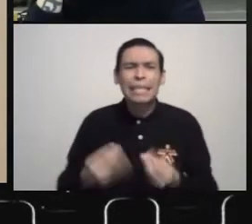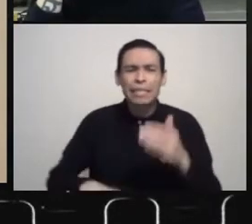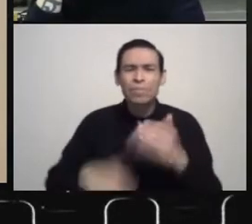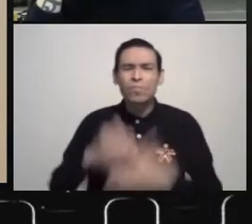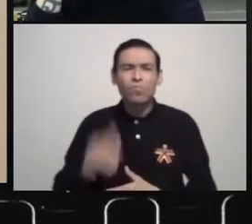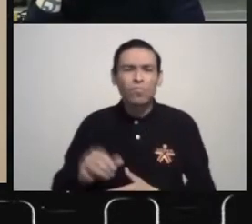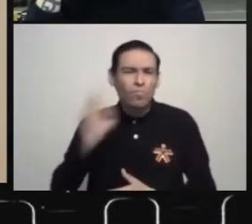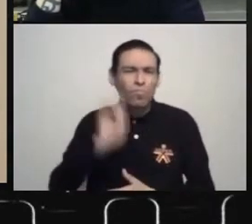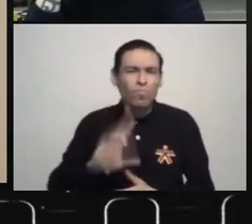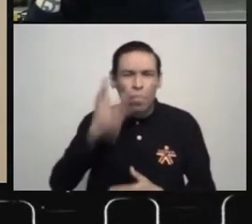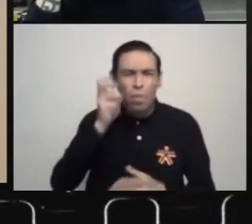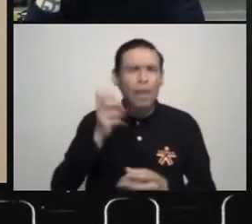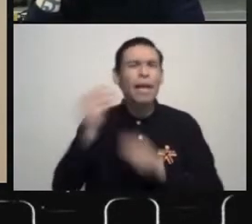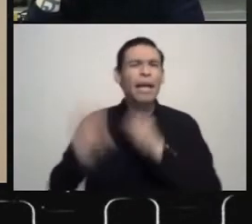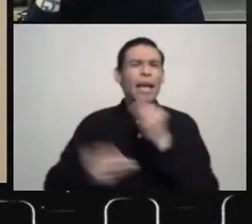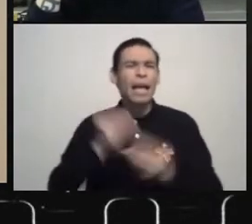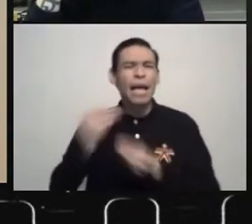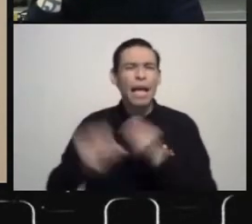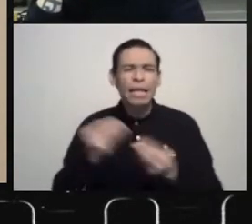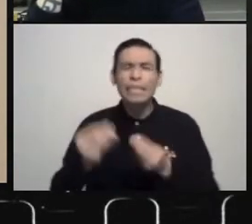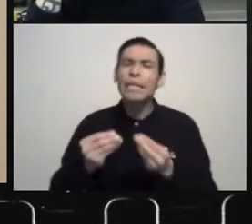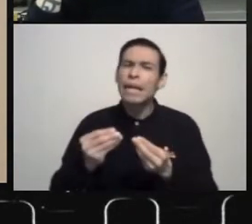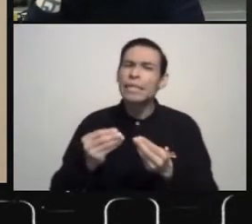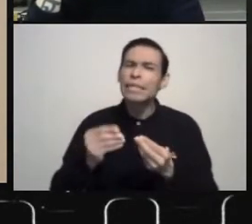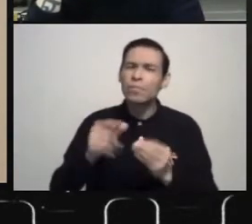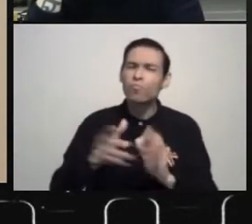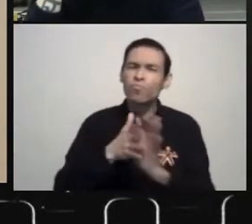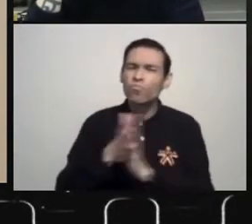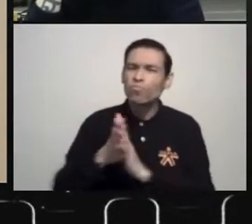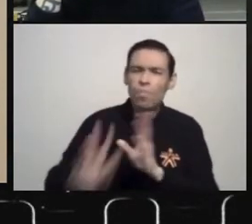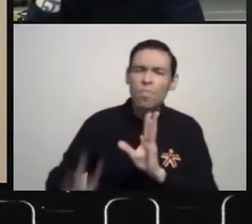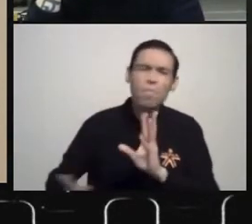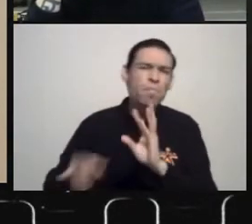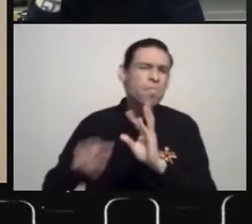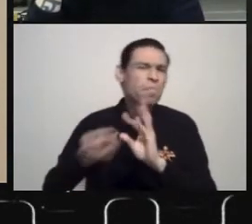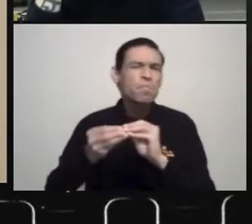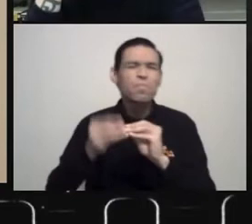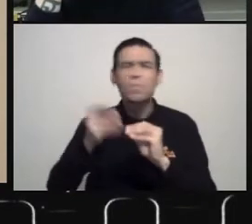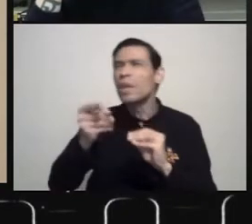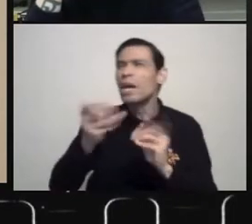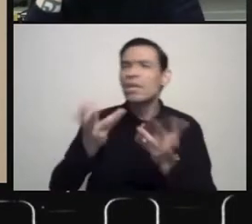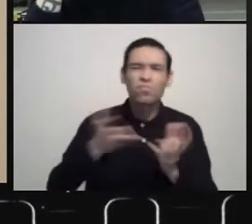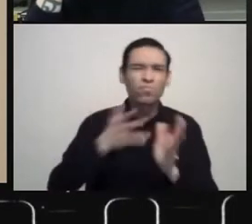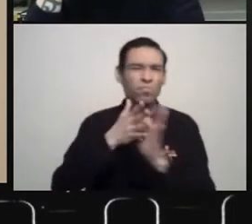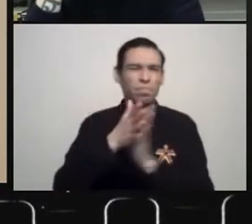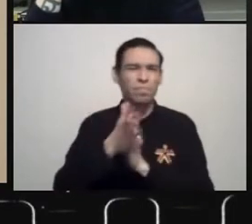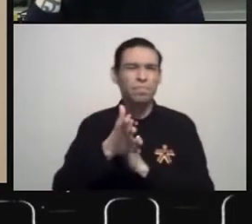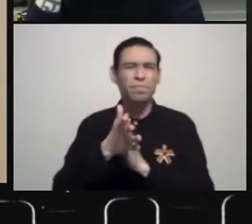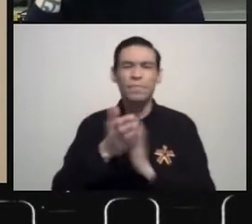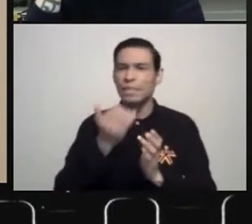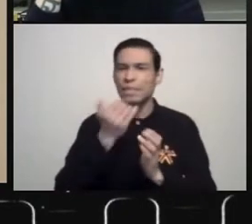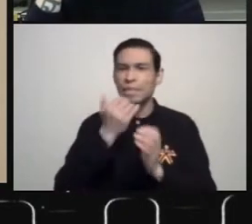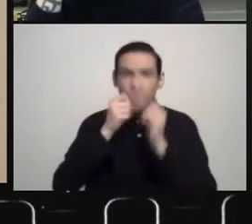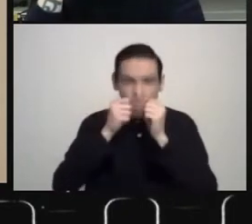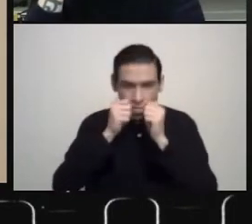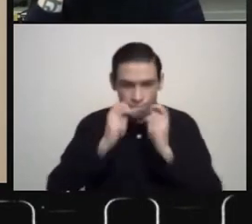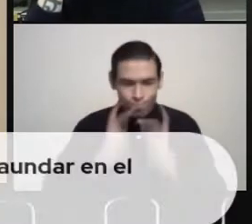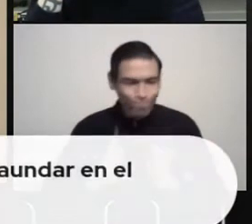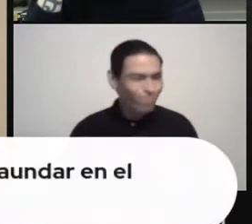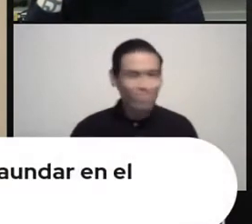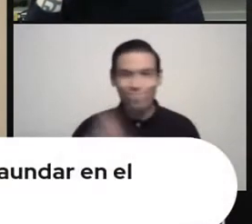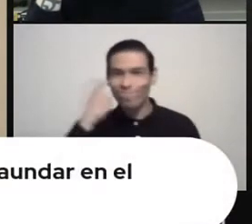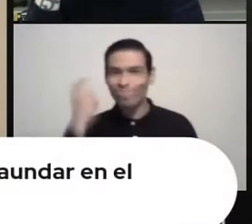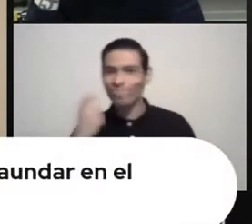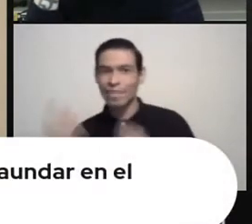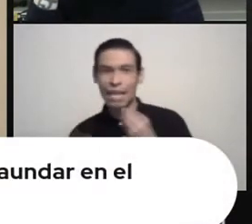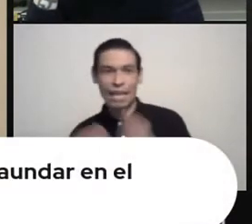con lo que acaba de decir Cristian, pero no sé si algo más se les ocurre para decirle a una persona que seguramente tendrá que ser muy recursiva porque no